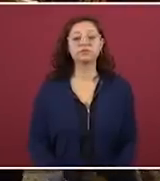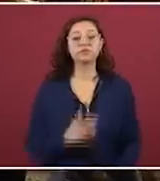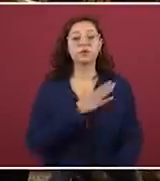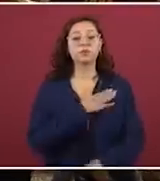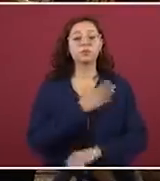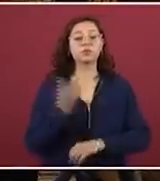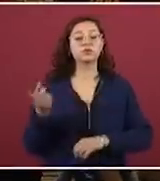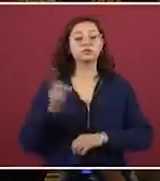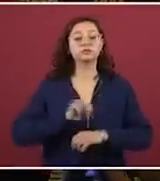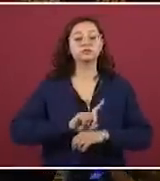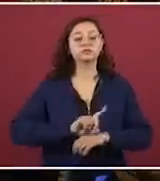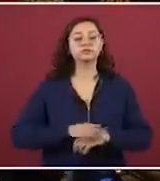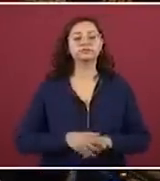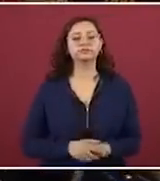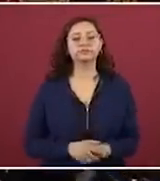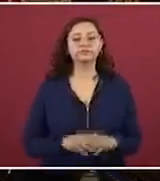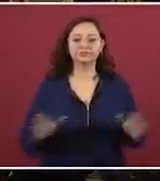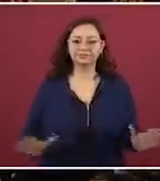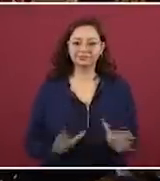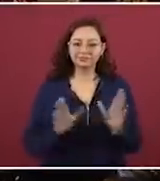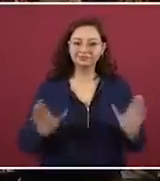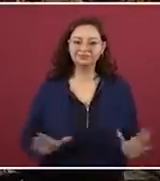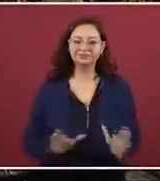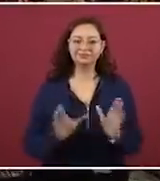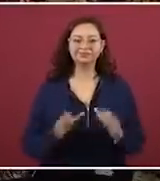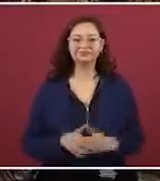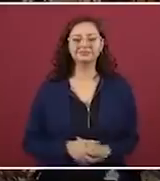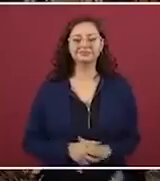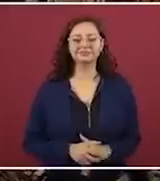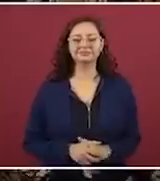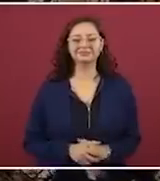días. Ánimo.